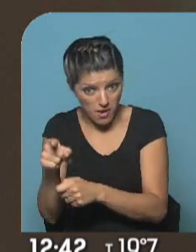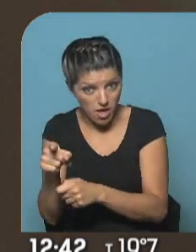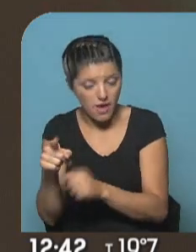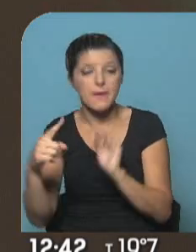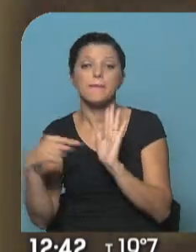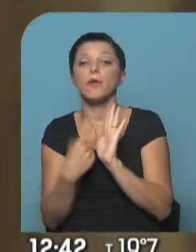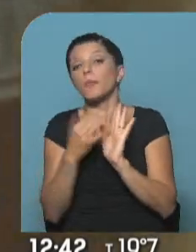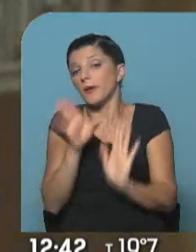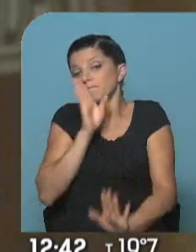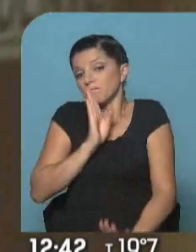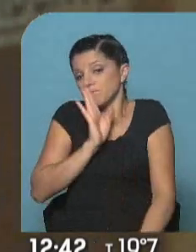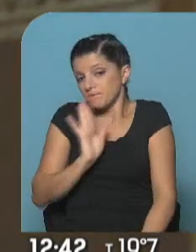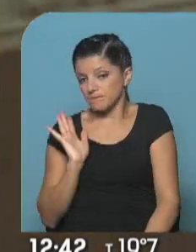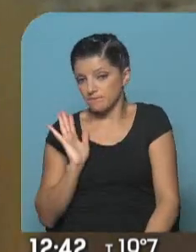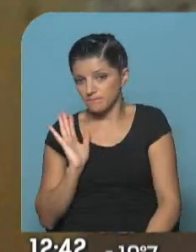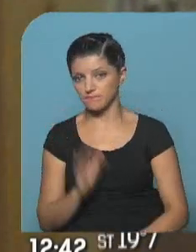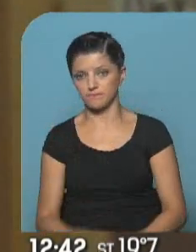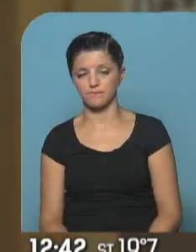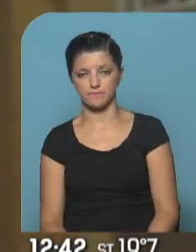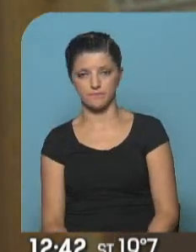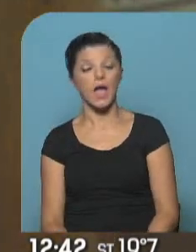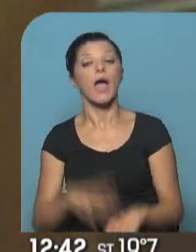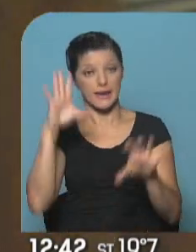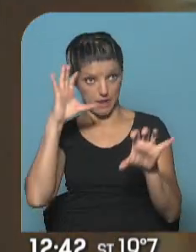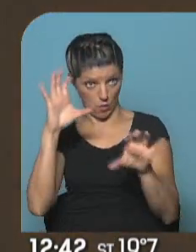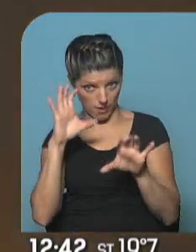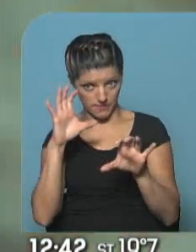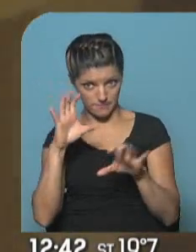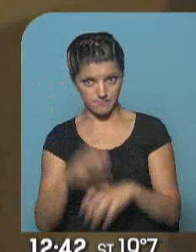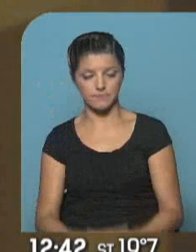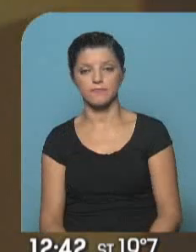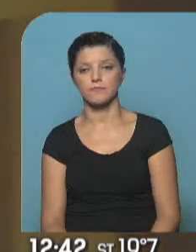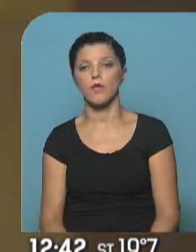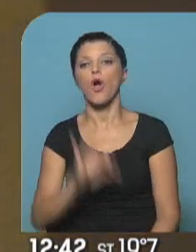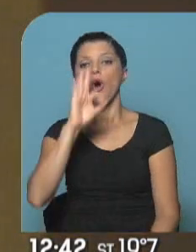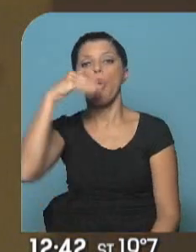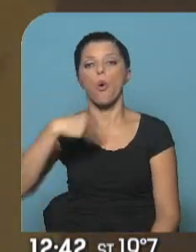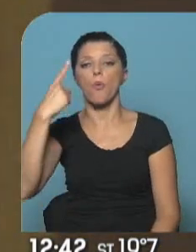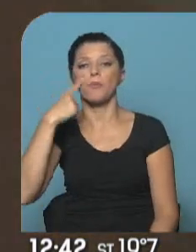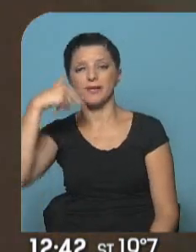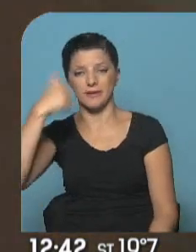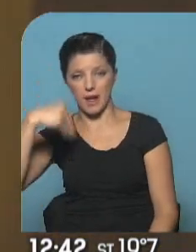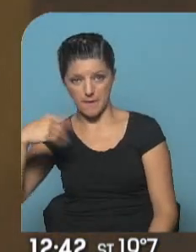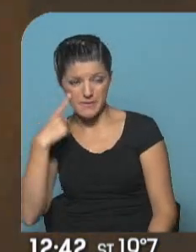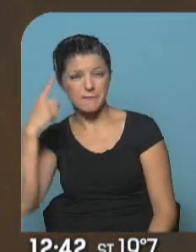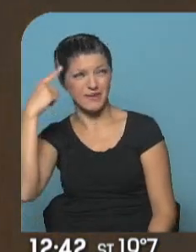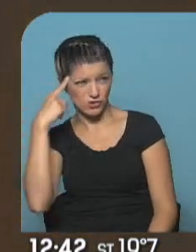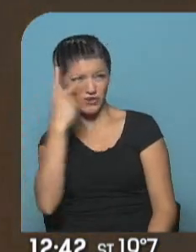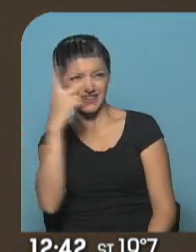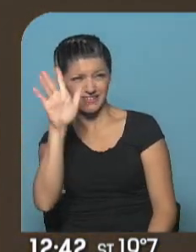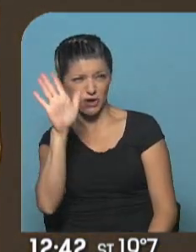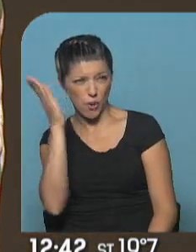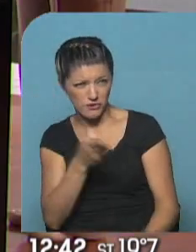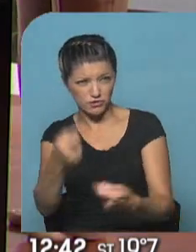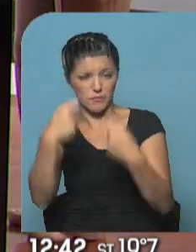se abstenga. Recordemos que del 25% que supo tener Marco Enrique Sominami, quedó 5% también. Y además es